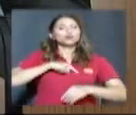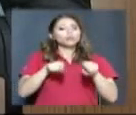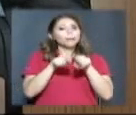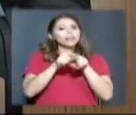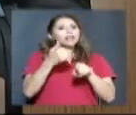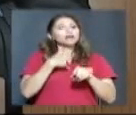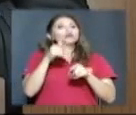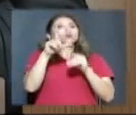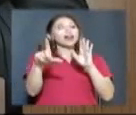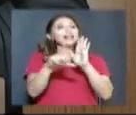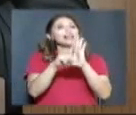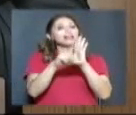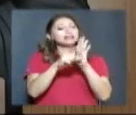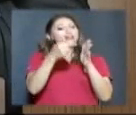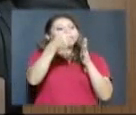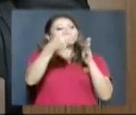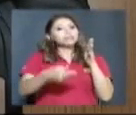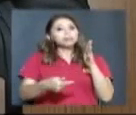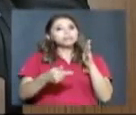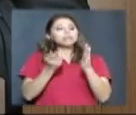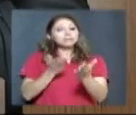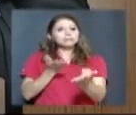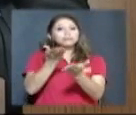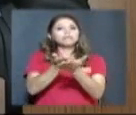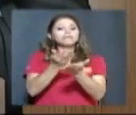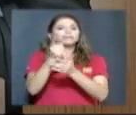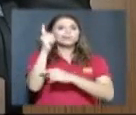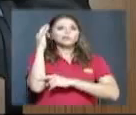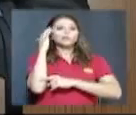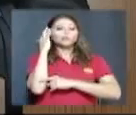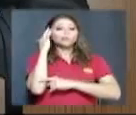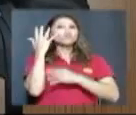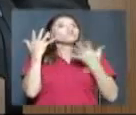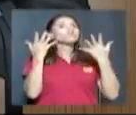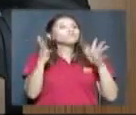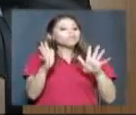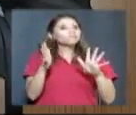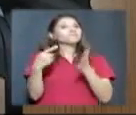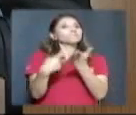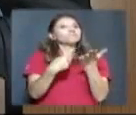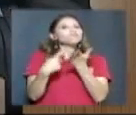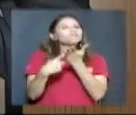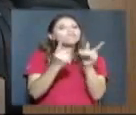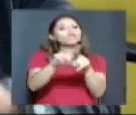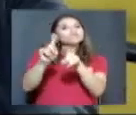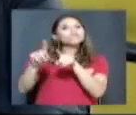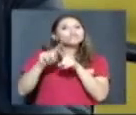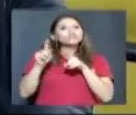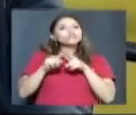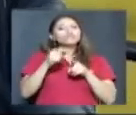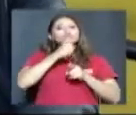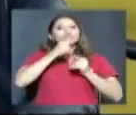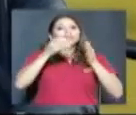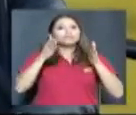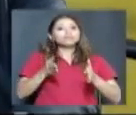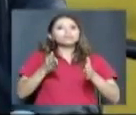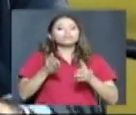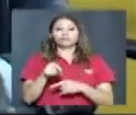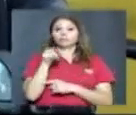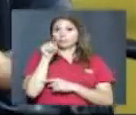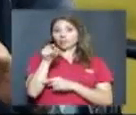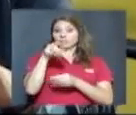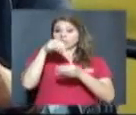plantea una preocupación que ya ha sido puesta en la picota en diferentes editoriales. Ese contenido como tal,